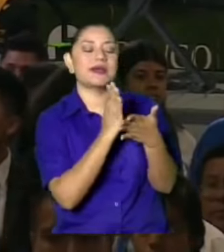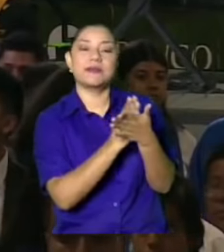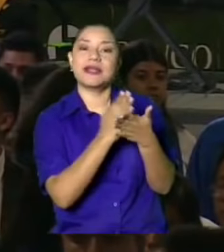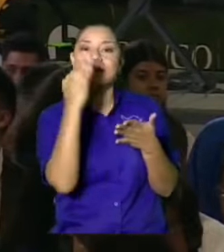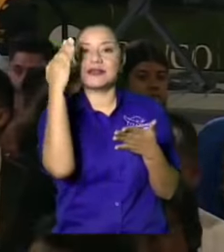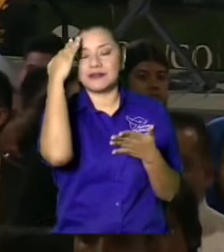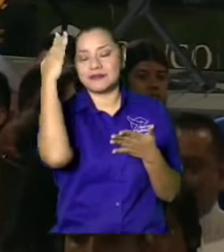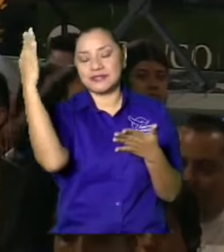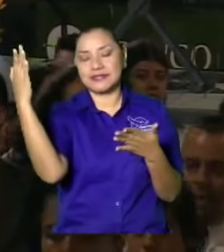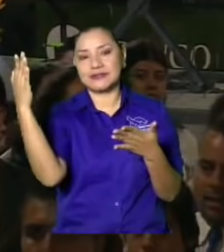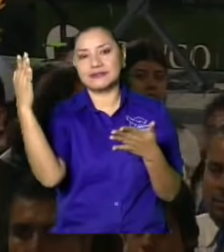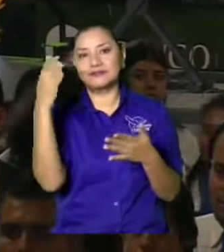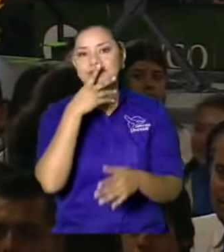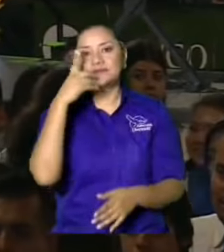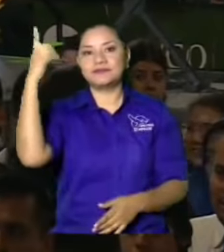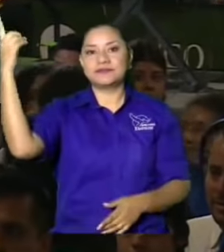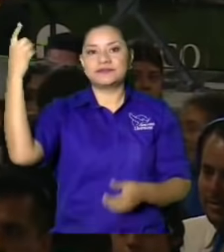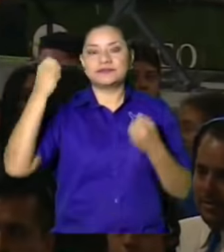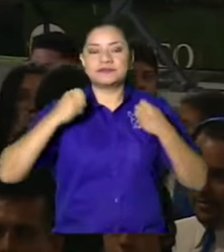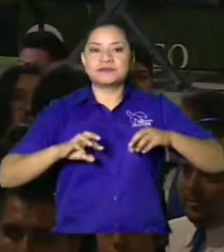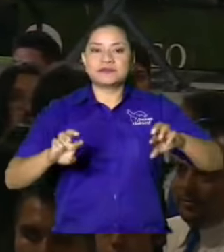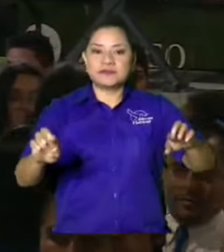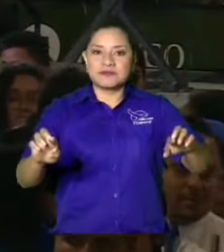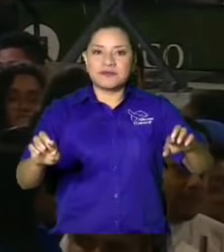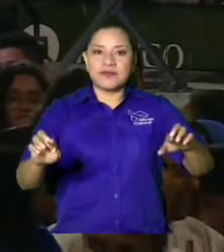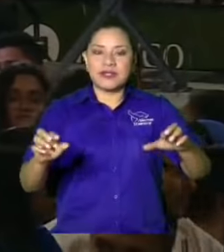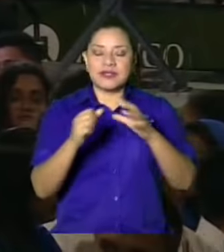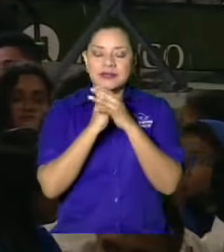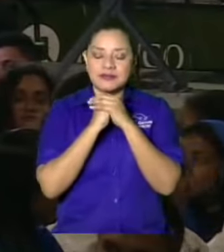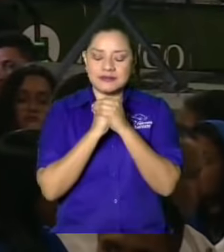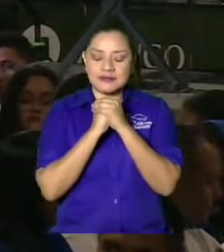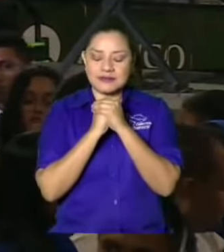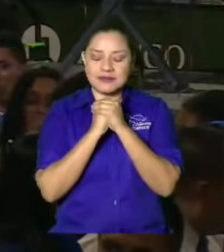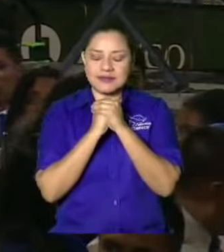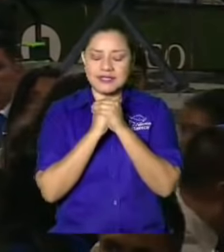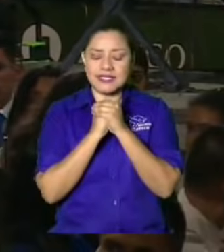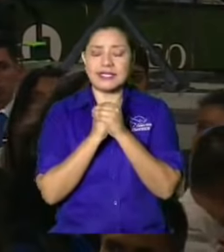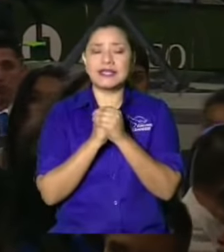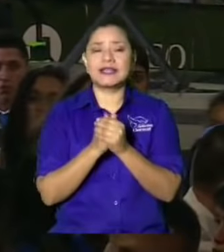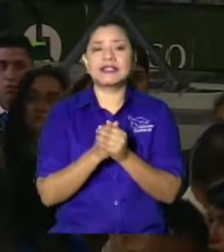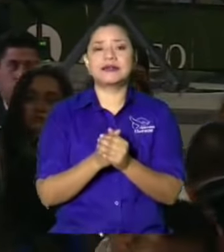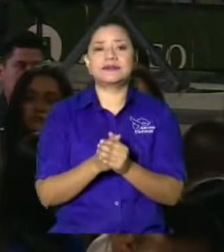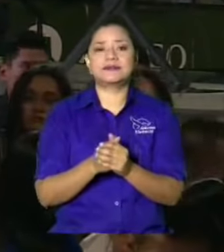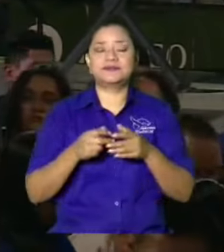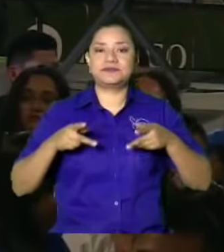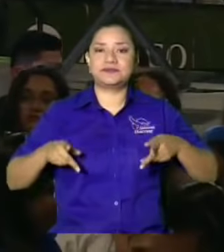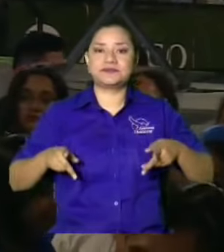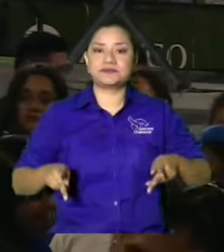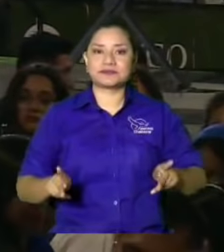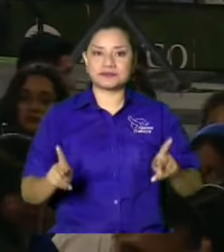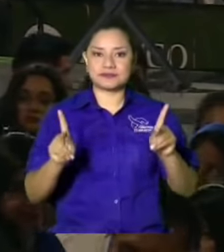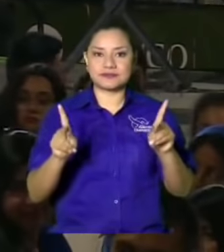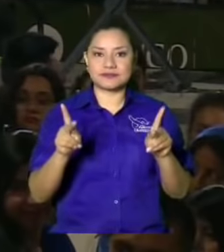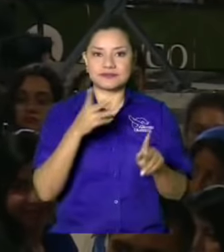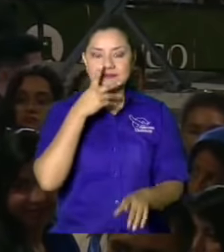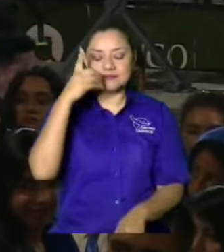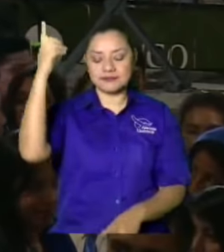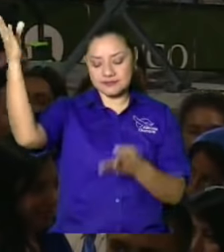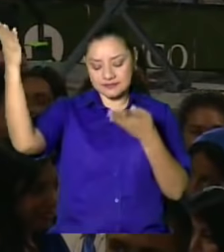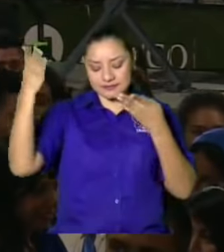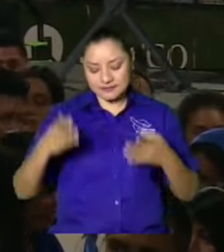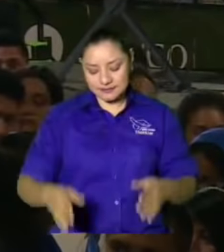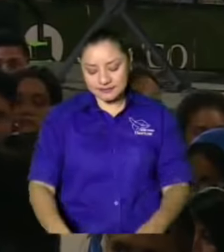gracias al Señor primero por darnos la oportunidad de estar acá, hermano, porque es un privilegio que verdaderamente solo el Señor, y gracias también a nuestro